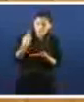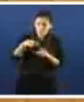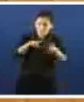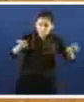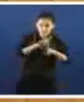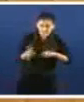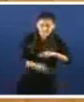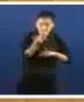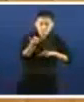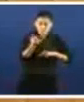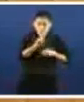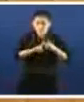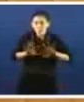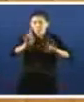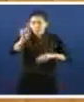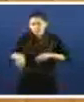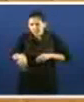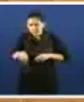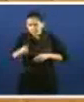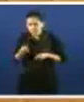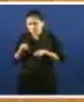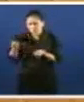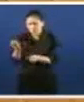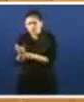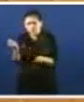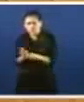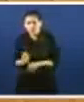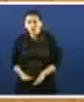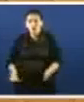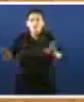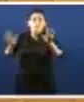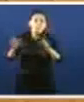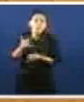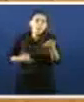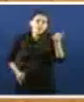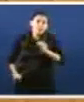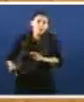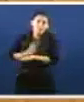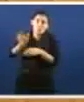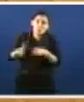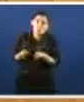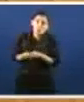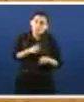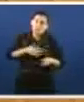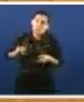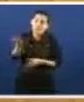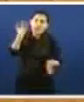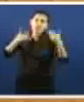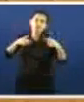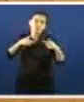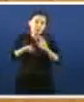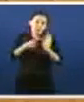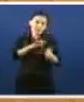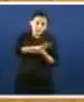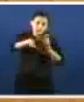da pesca deste país pero tamén, sobre todo, para os traballadores Pero detrás desto, vostedes o que están pretendendo é unha excusa legal para que se